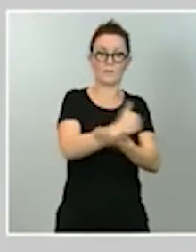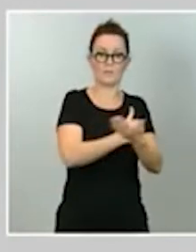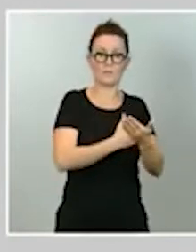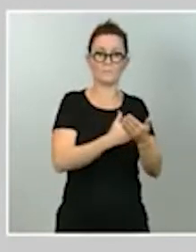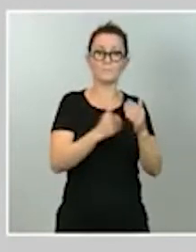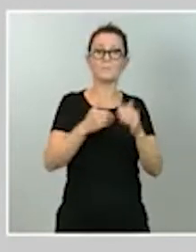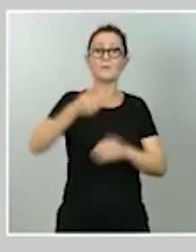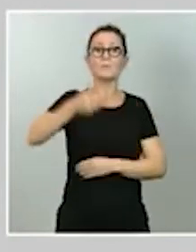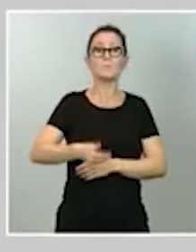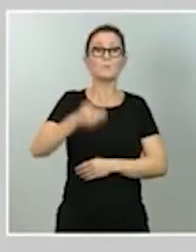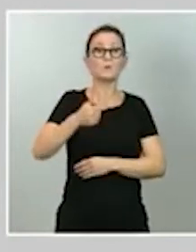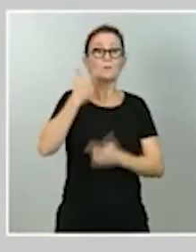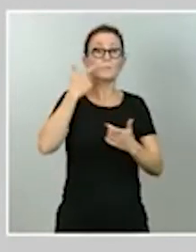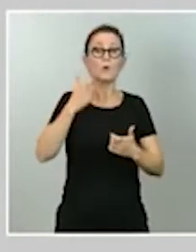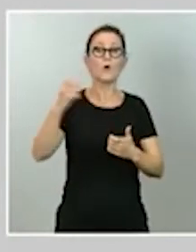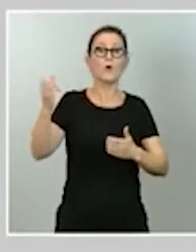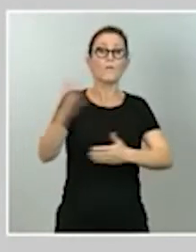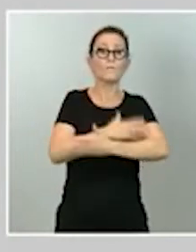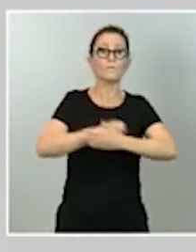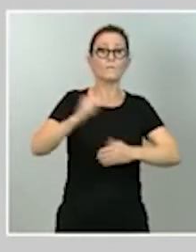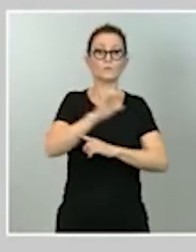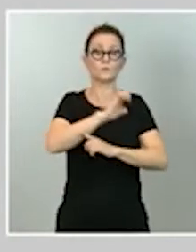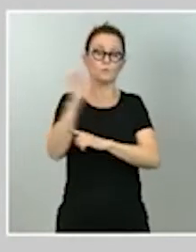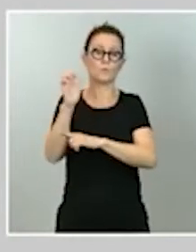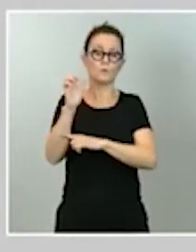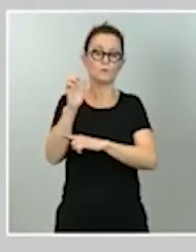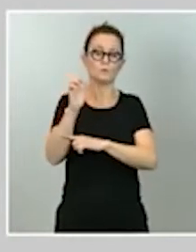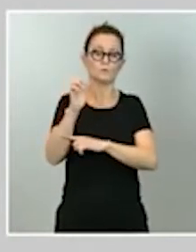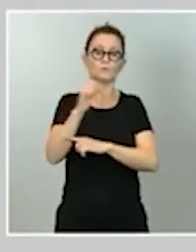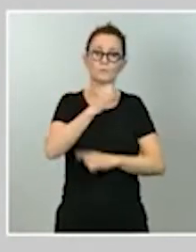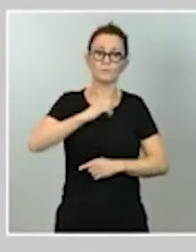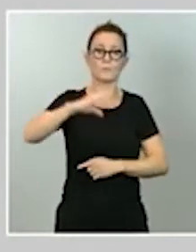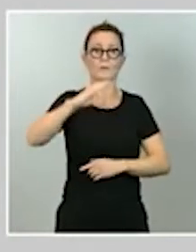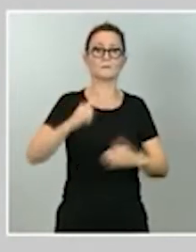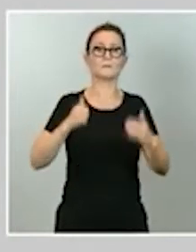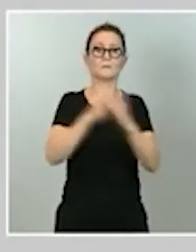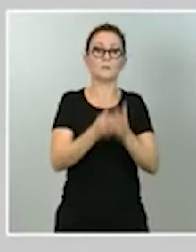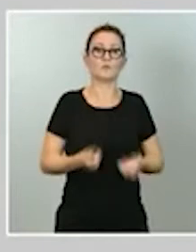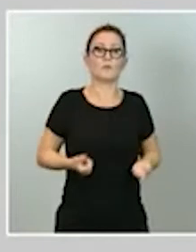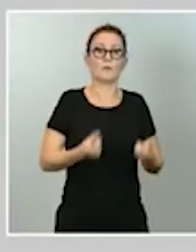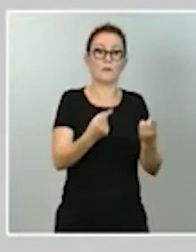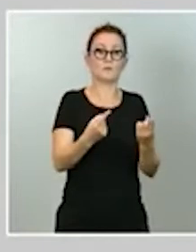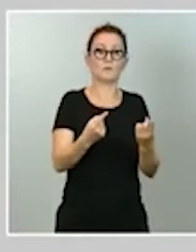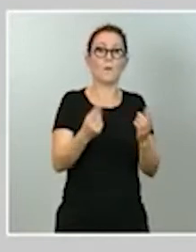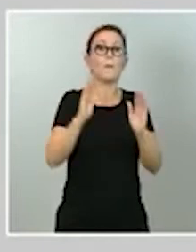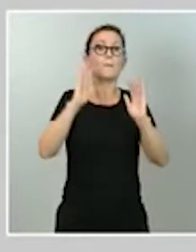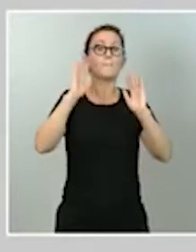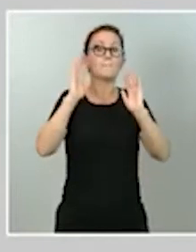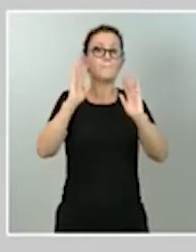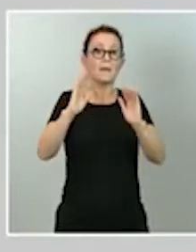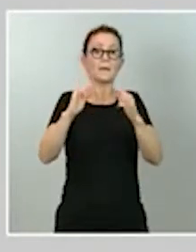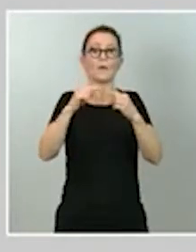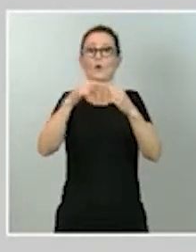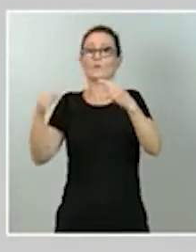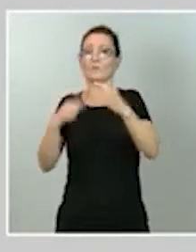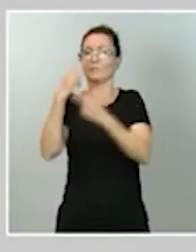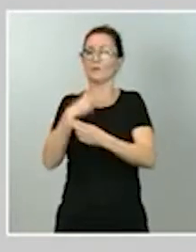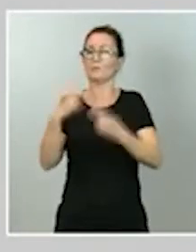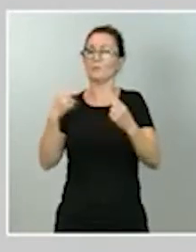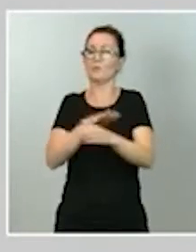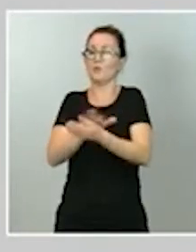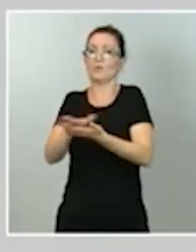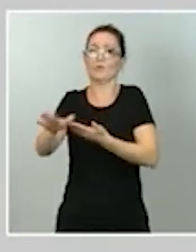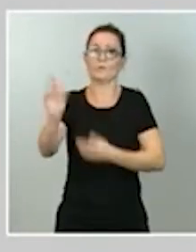europeos incrementan el techo de gasto pero no tienen reflejos en el déficit público porque se reconocen